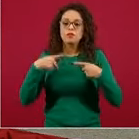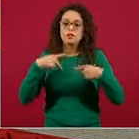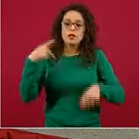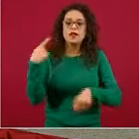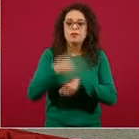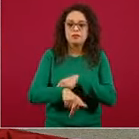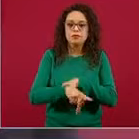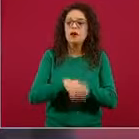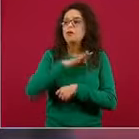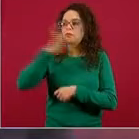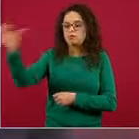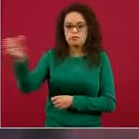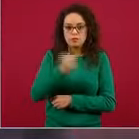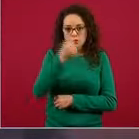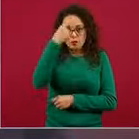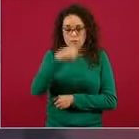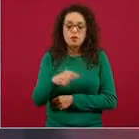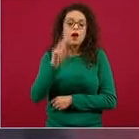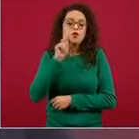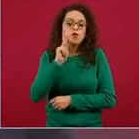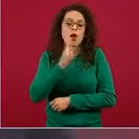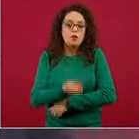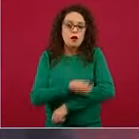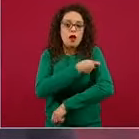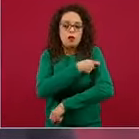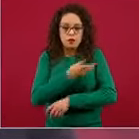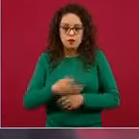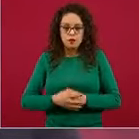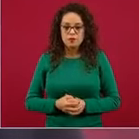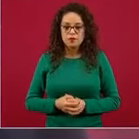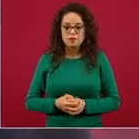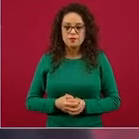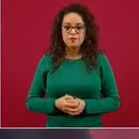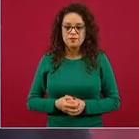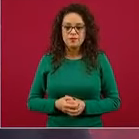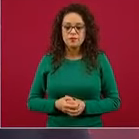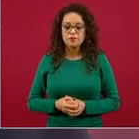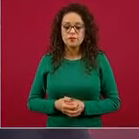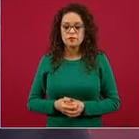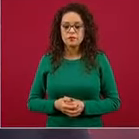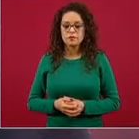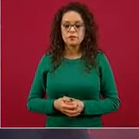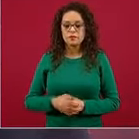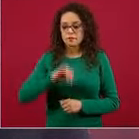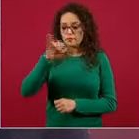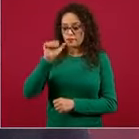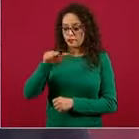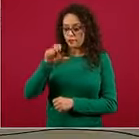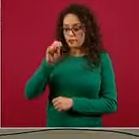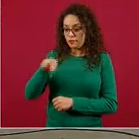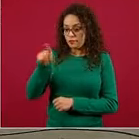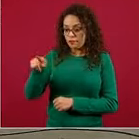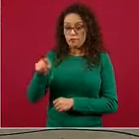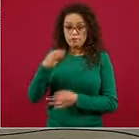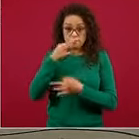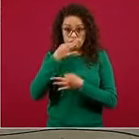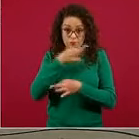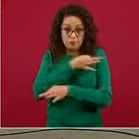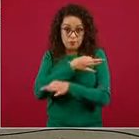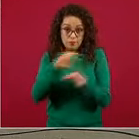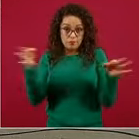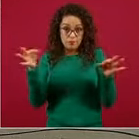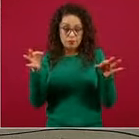pues precisamente la información que podría en su momento ya dar a conocer Janssen de manera pública, de seguro